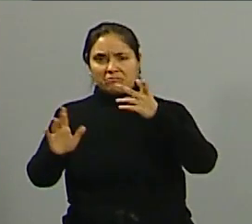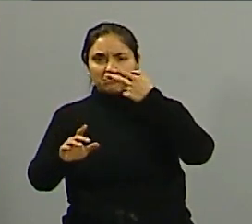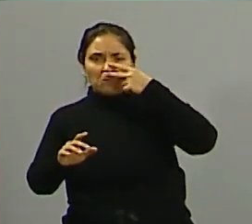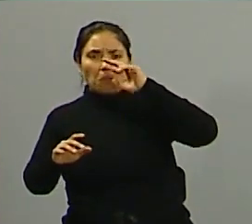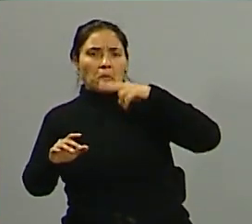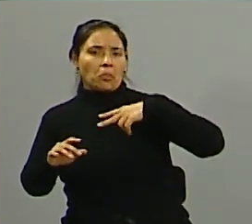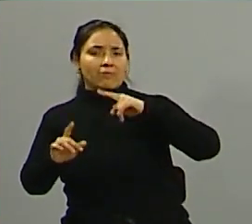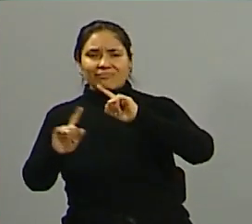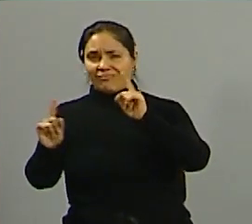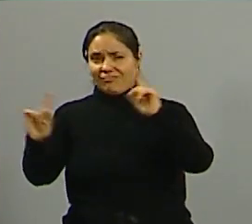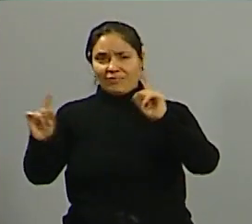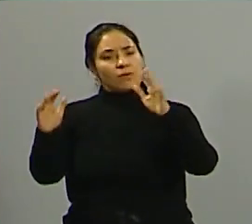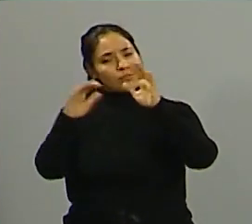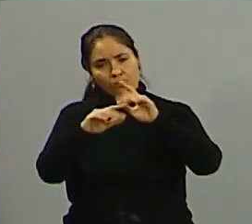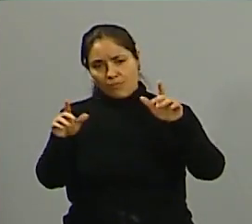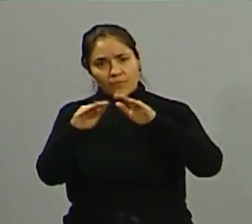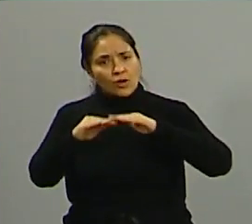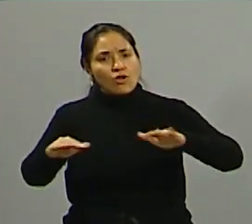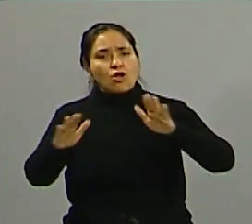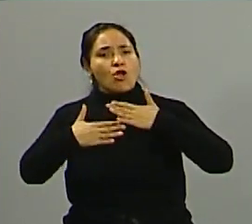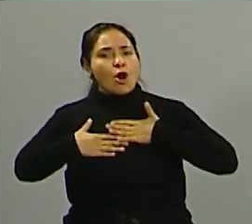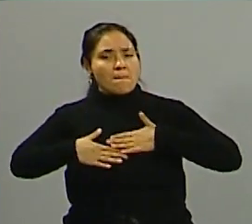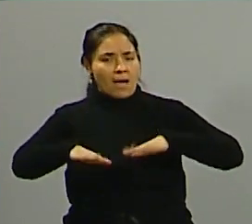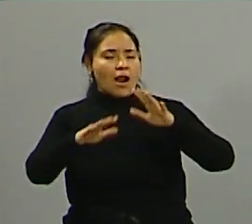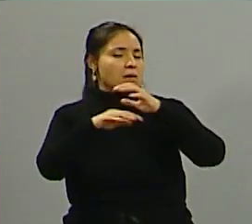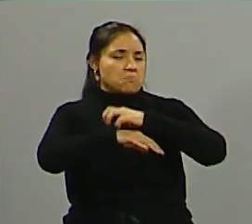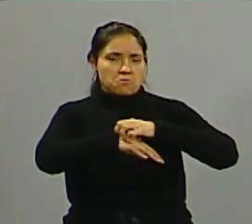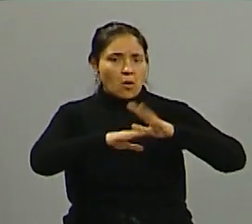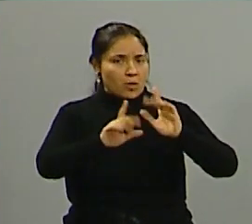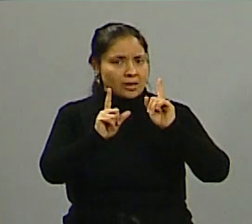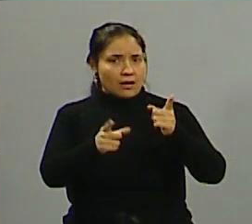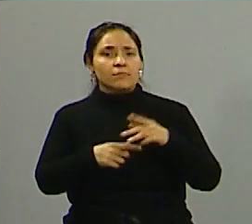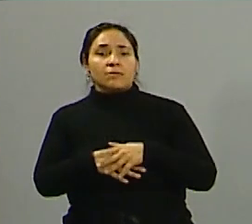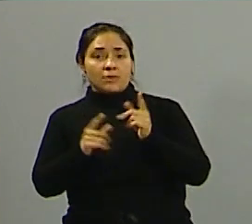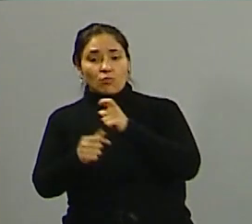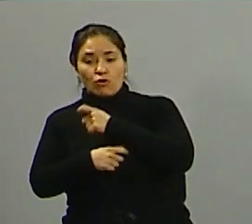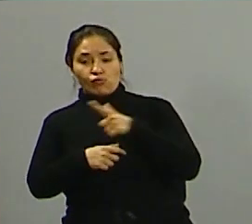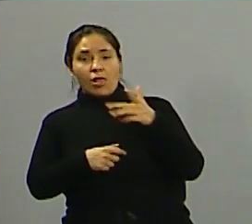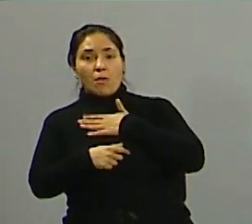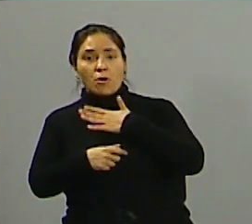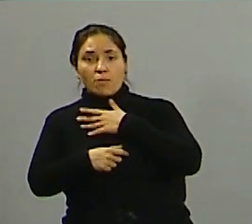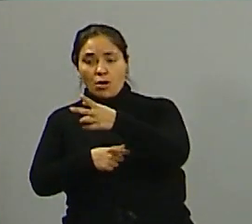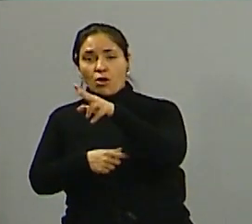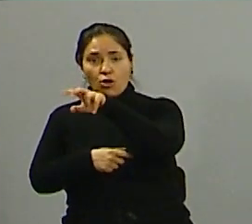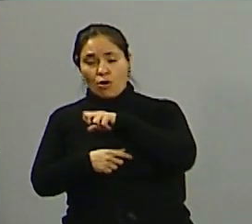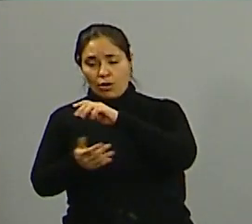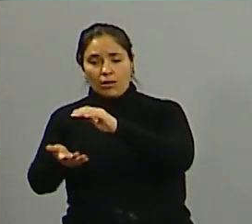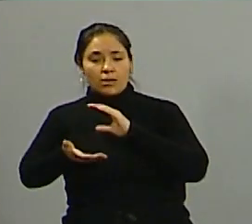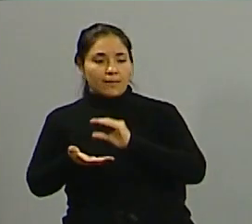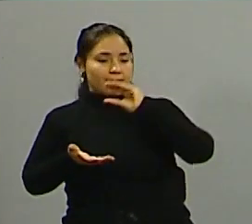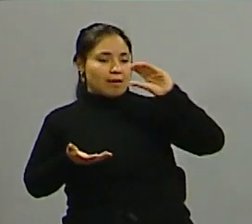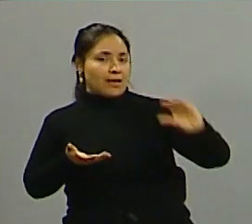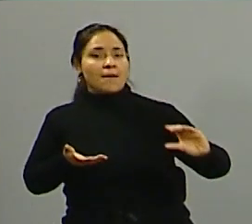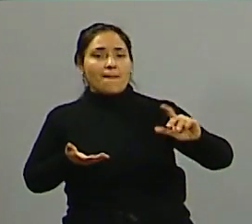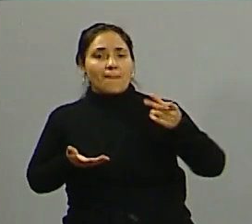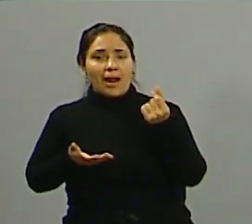austeridad, ¿no? Recordemos que él dona parte de su salario para la formación del ejército, le solicita a sus oficiales que